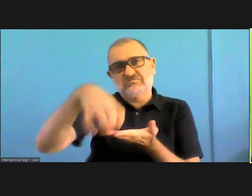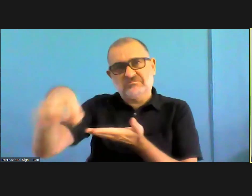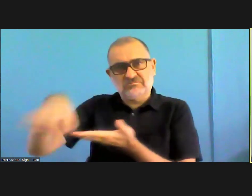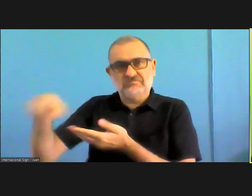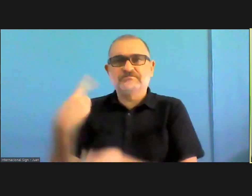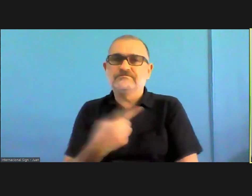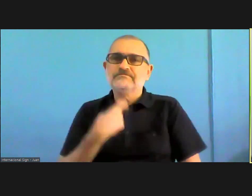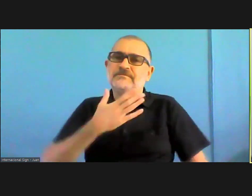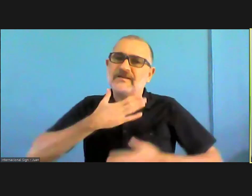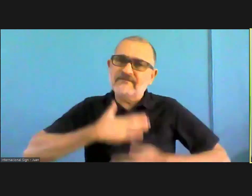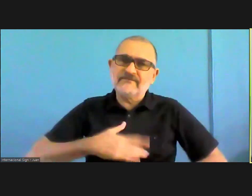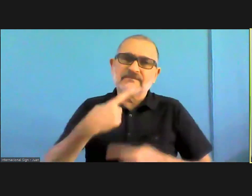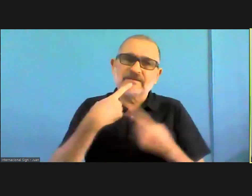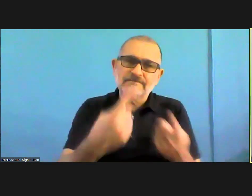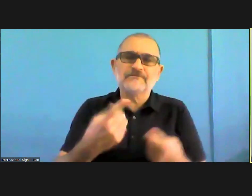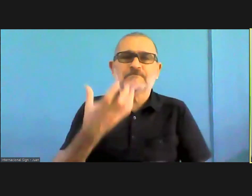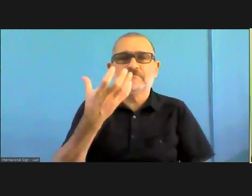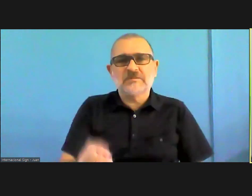gracias.